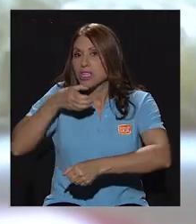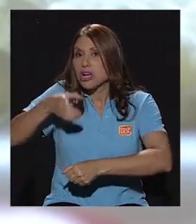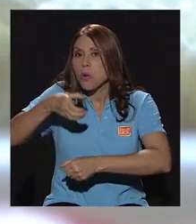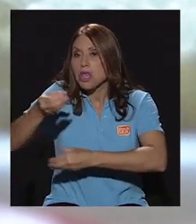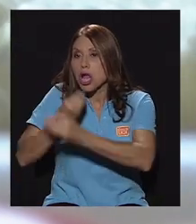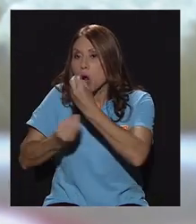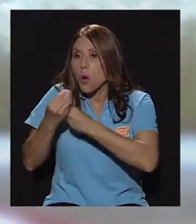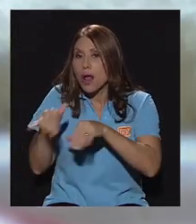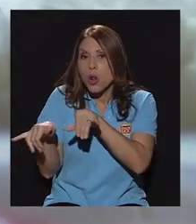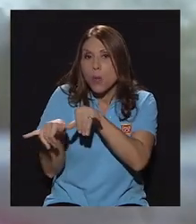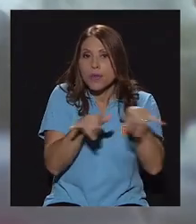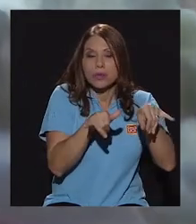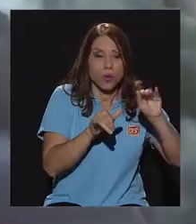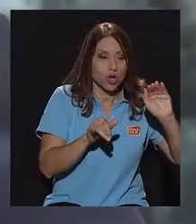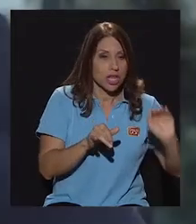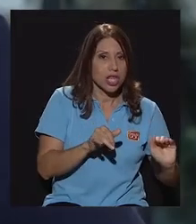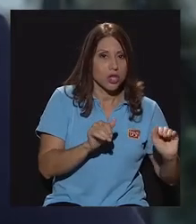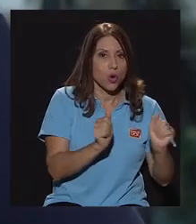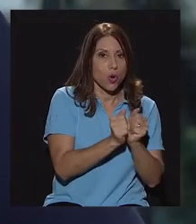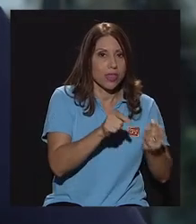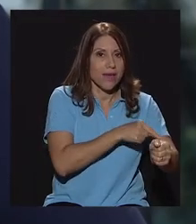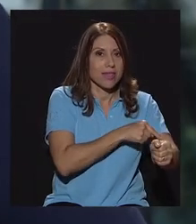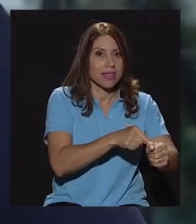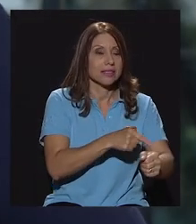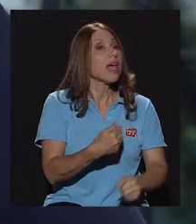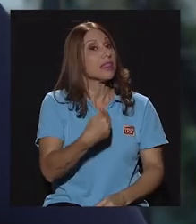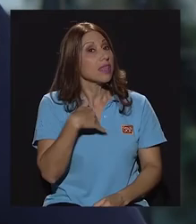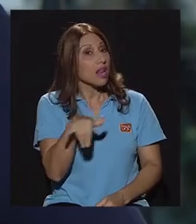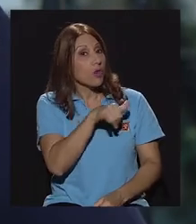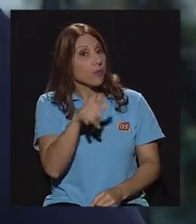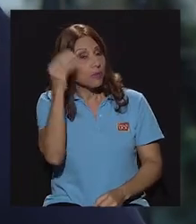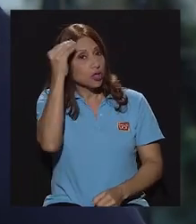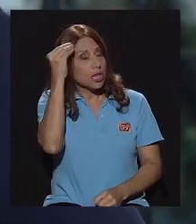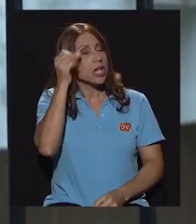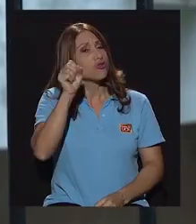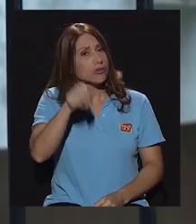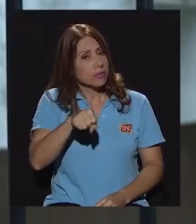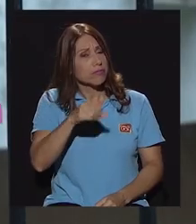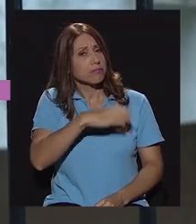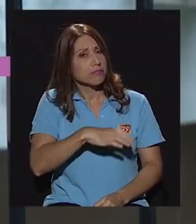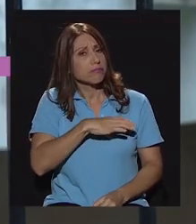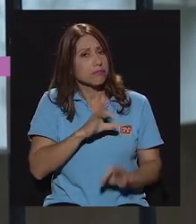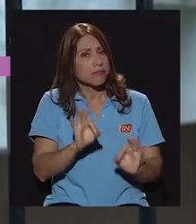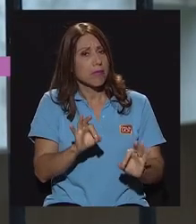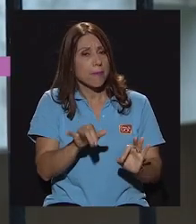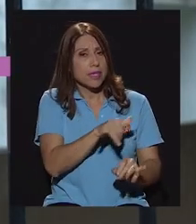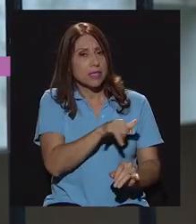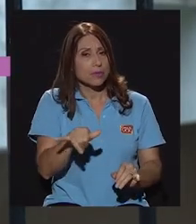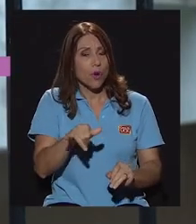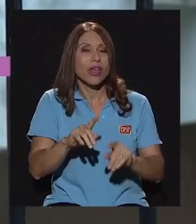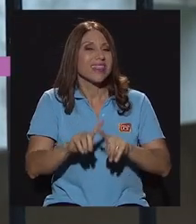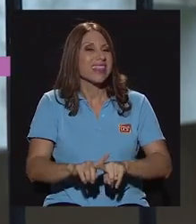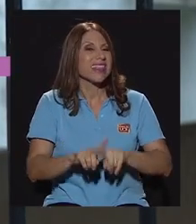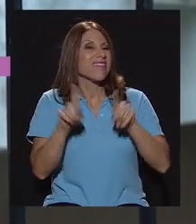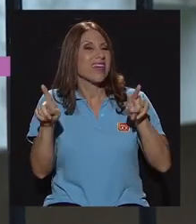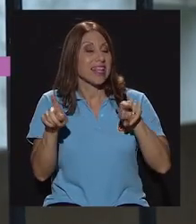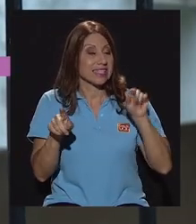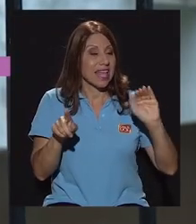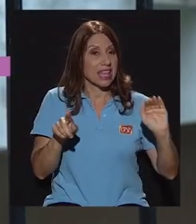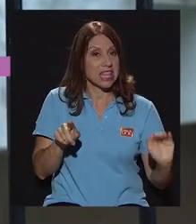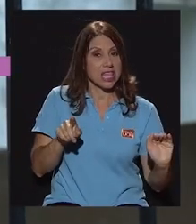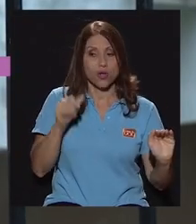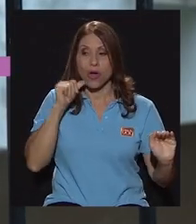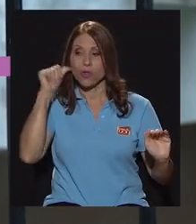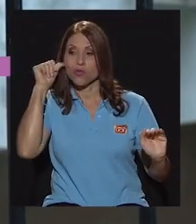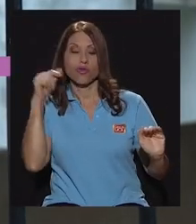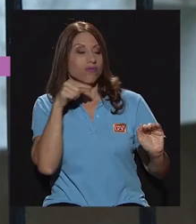que se recomienda para un niño con diabetes? Tiene los mismos criterios, sí, claro. Ajá. Tiene el mismo criterio. La diferencia que tenemos en un